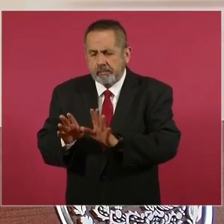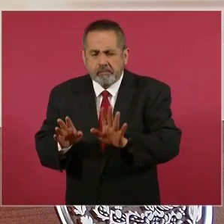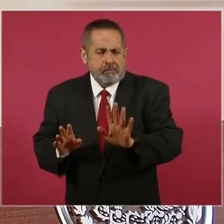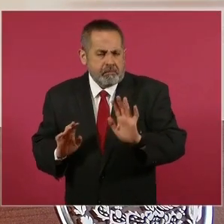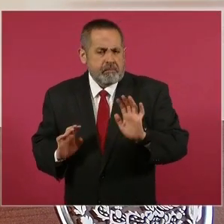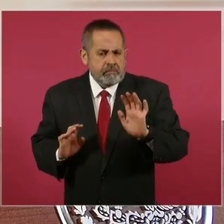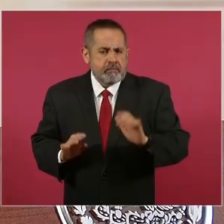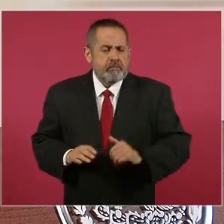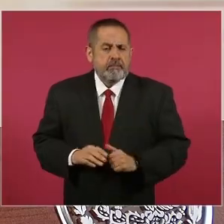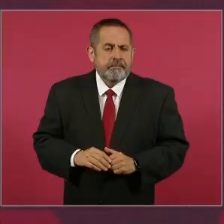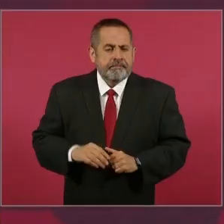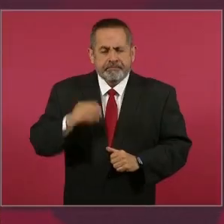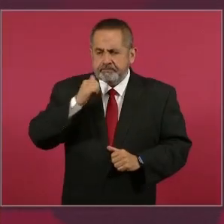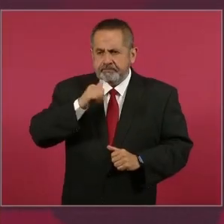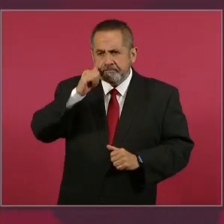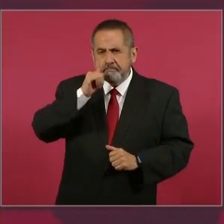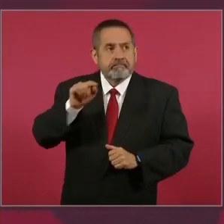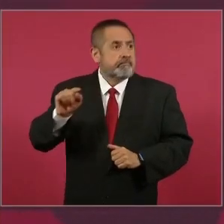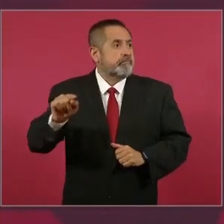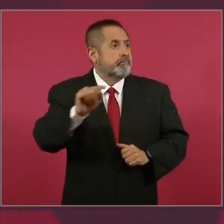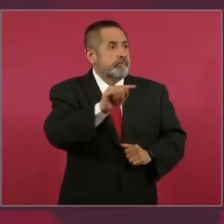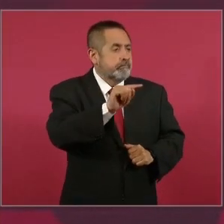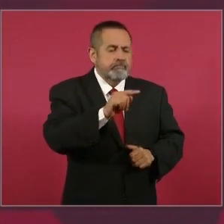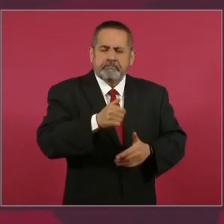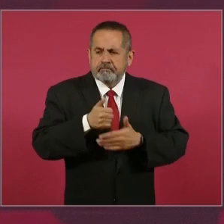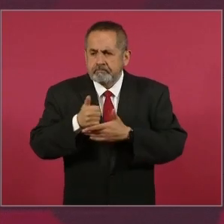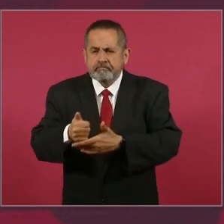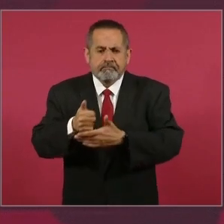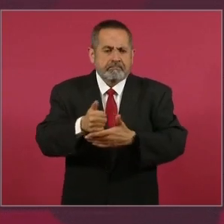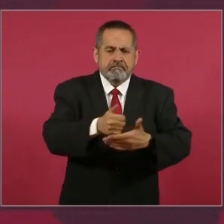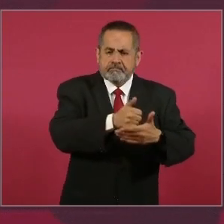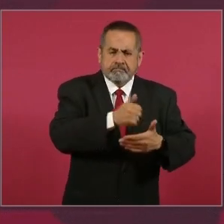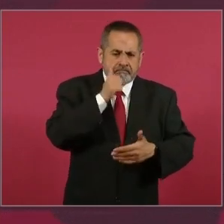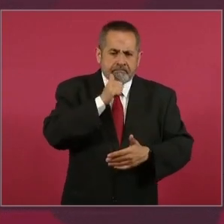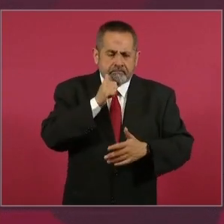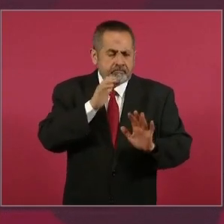ayudar siempre lo hacemos